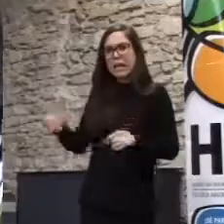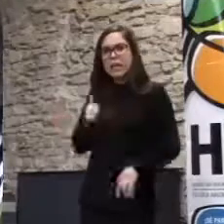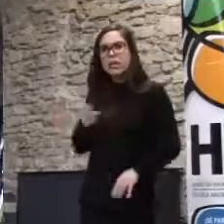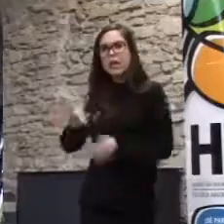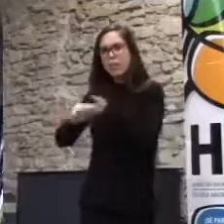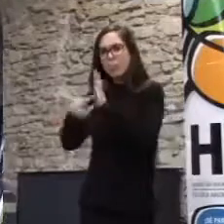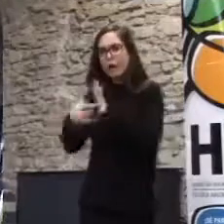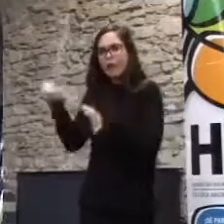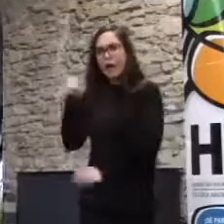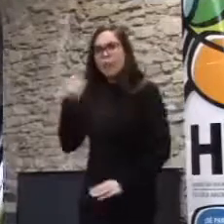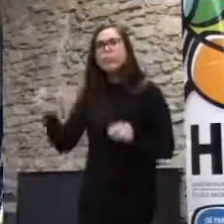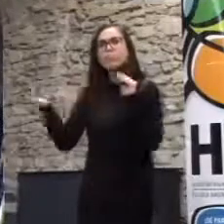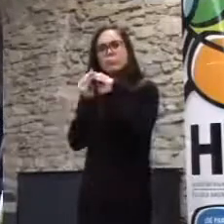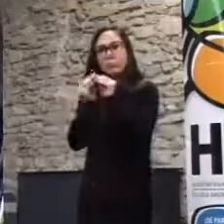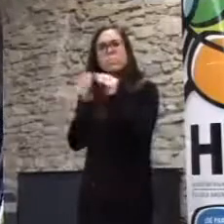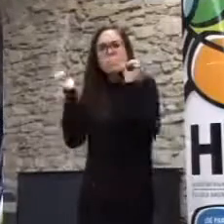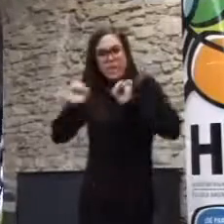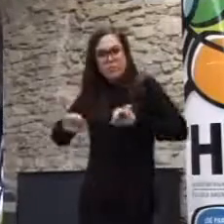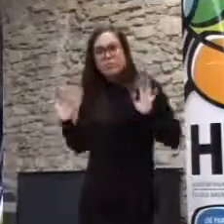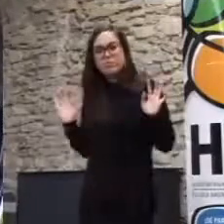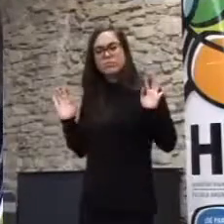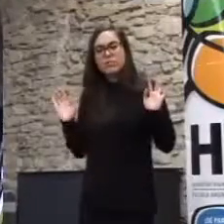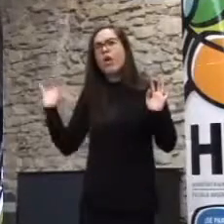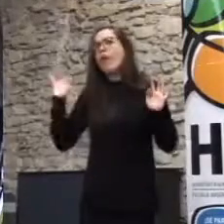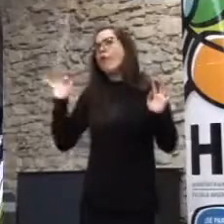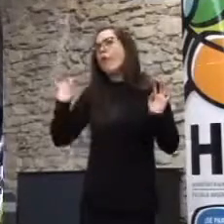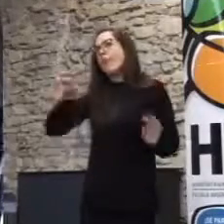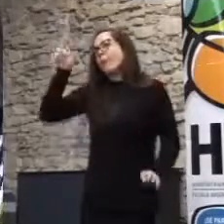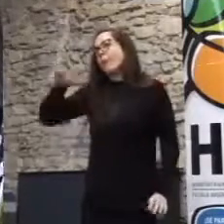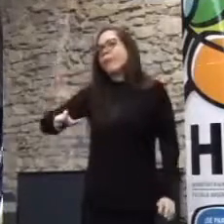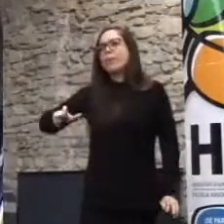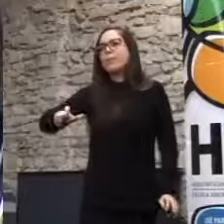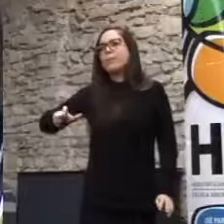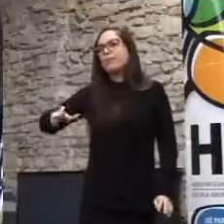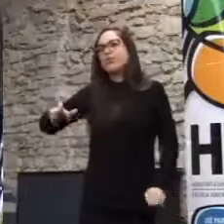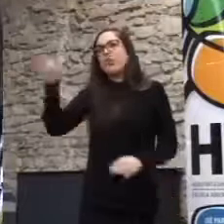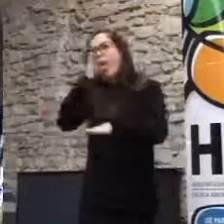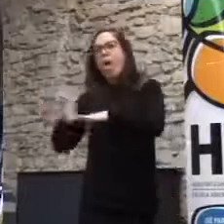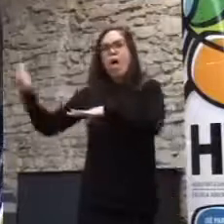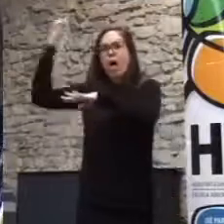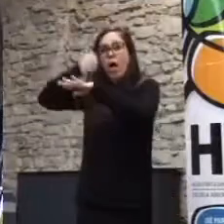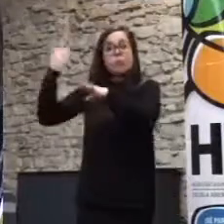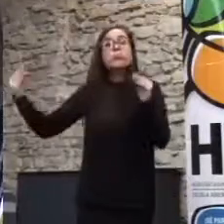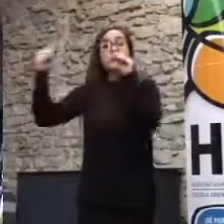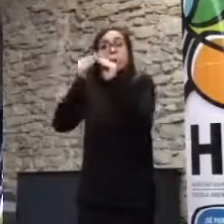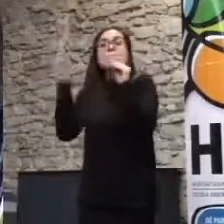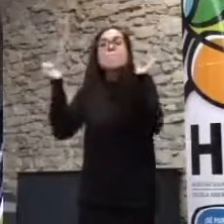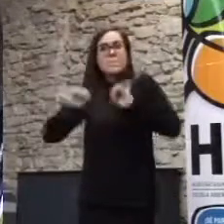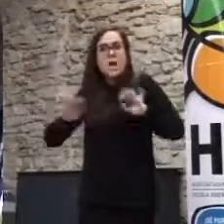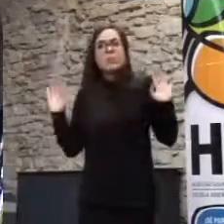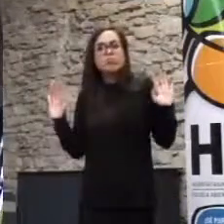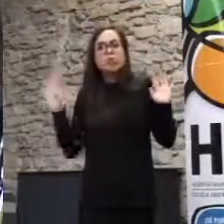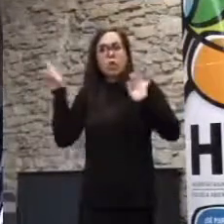con el... Bueno, con quien lo está, como los anti, decías tú antes, ¿no? Bueno, pues, es, ya no es un